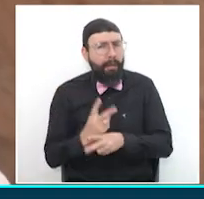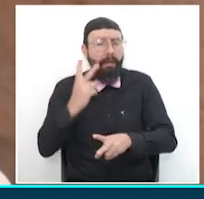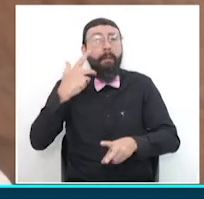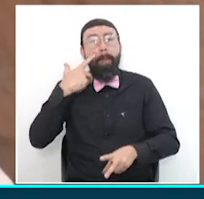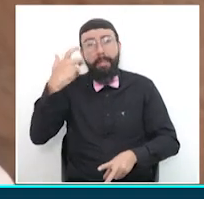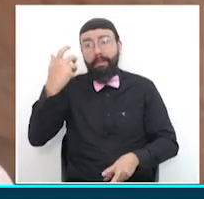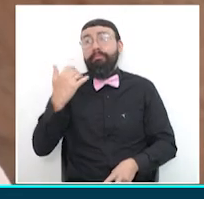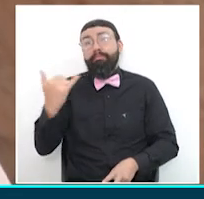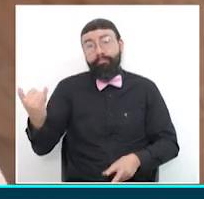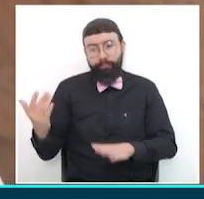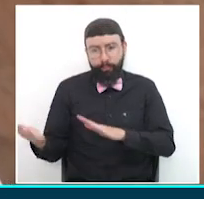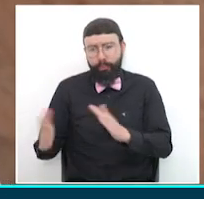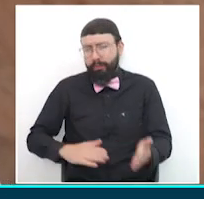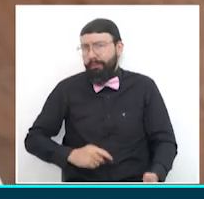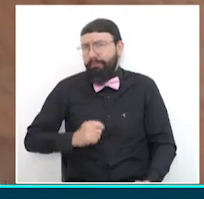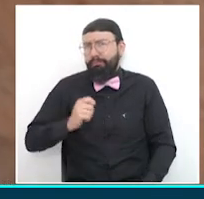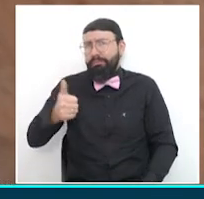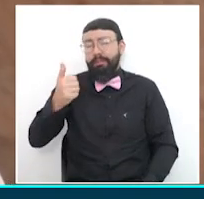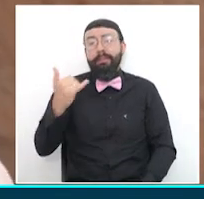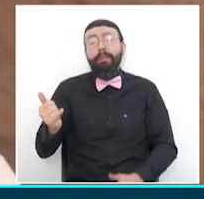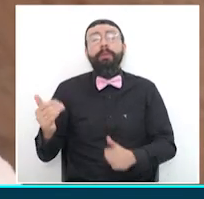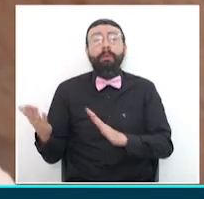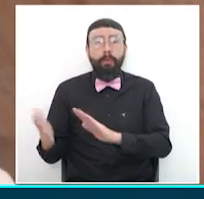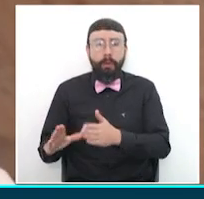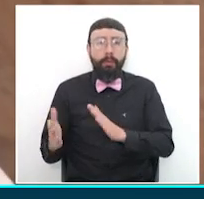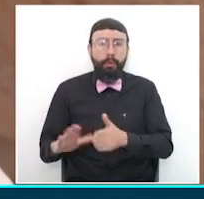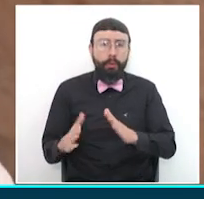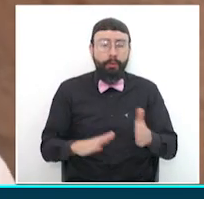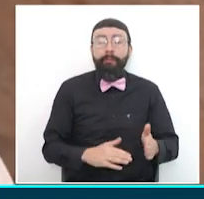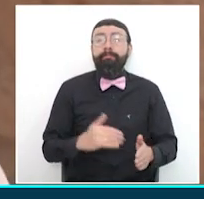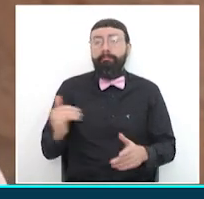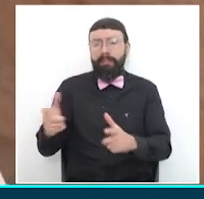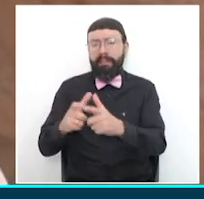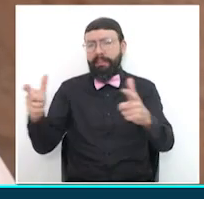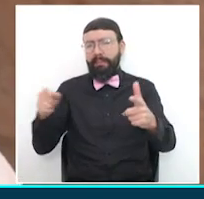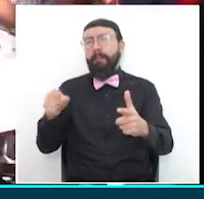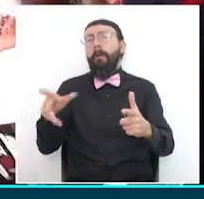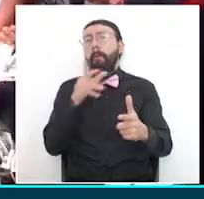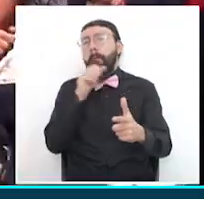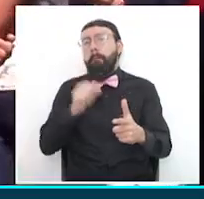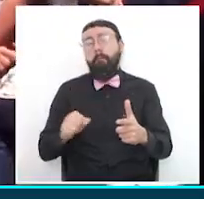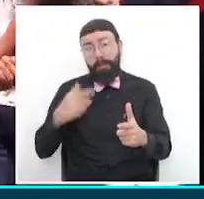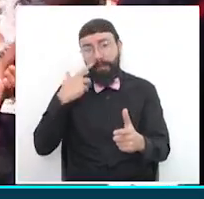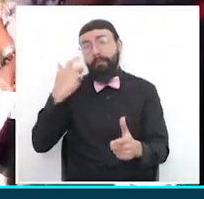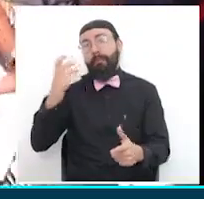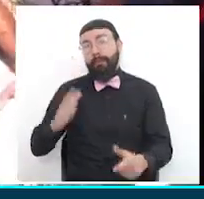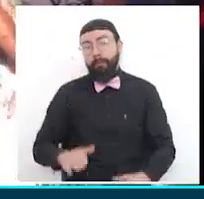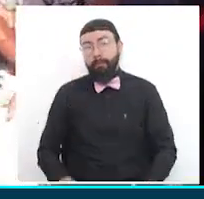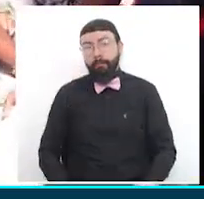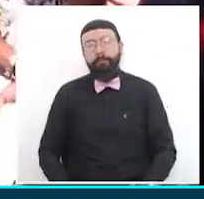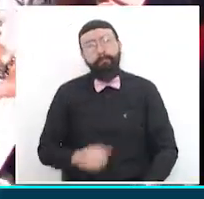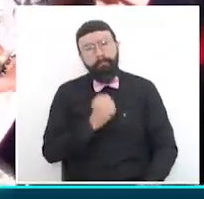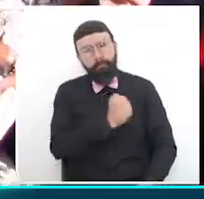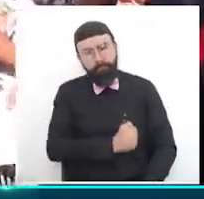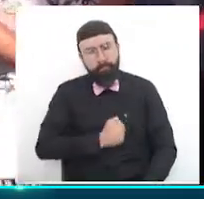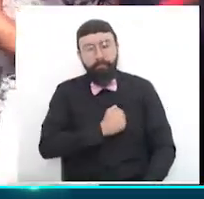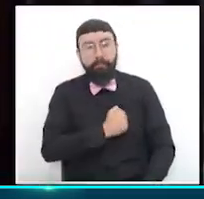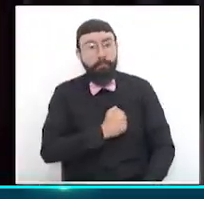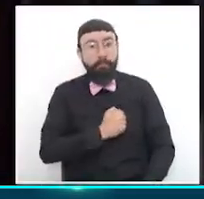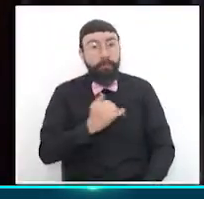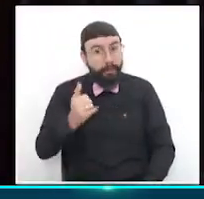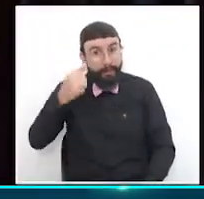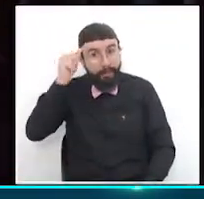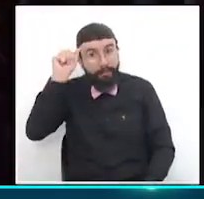afectando. Las pérdidas, los fallecimientos los estamos teniendo en ese grupo de edad. Así que, por favor,